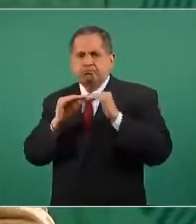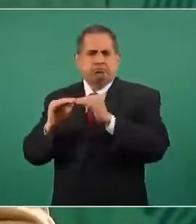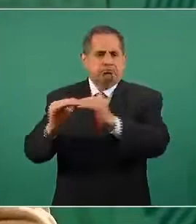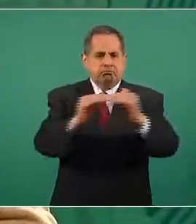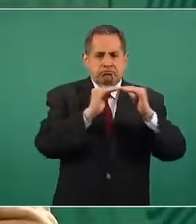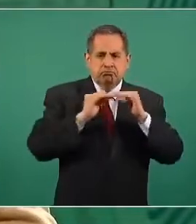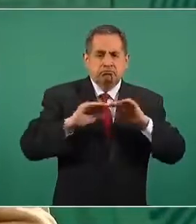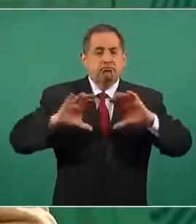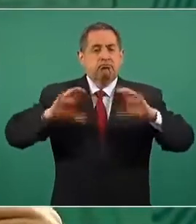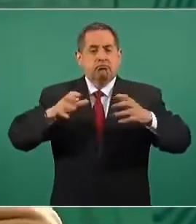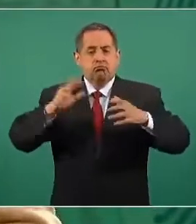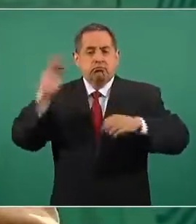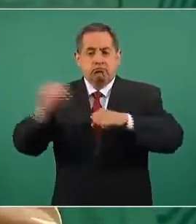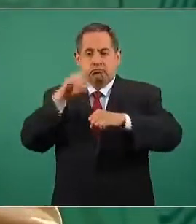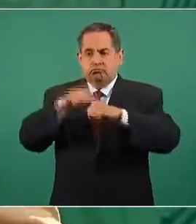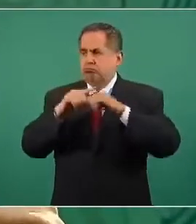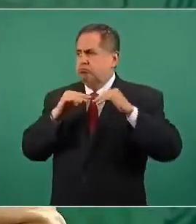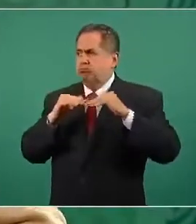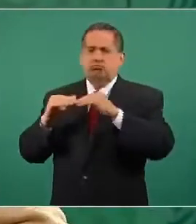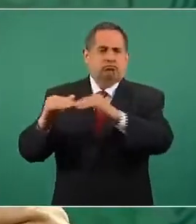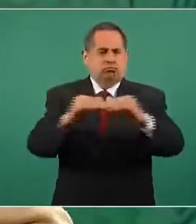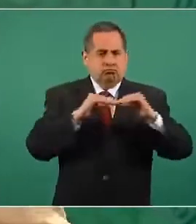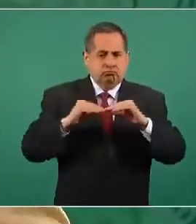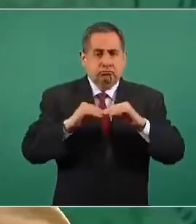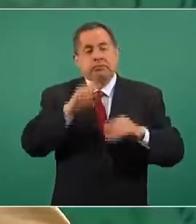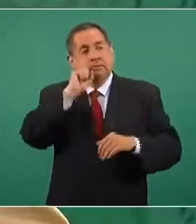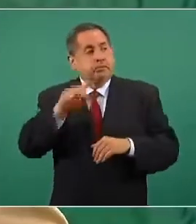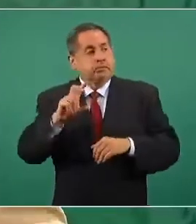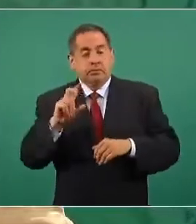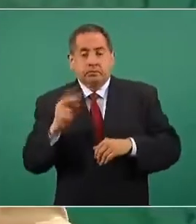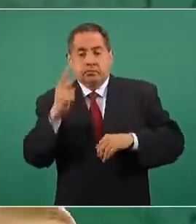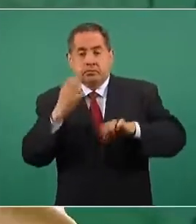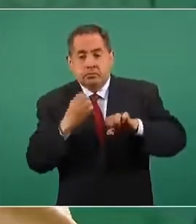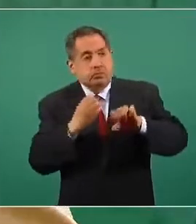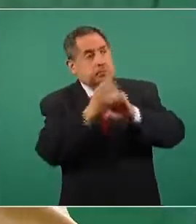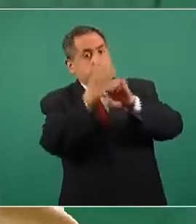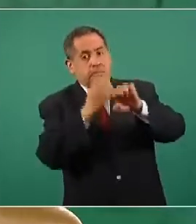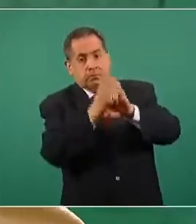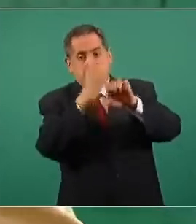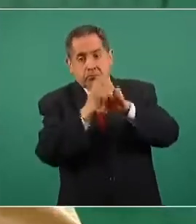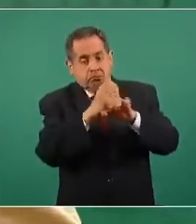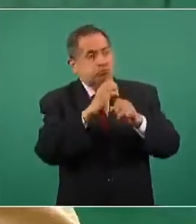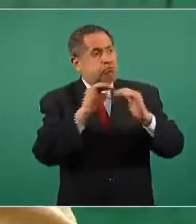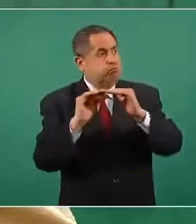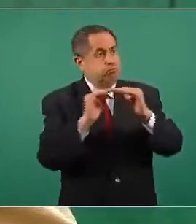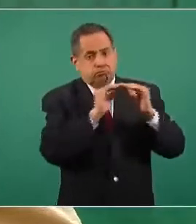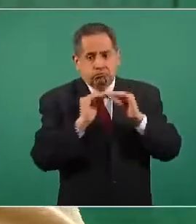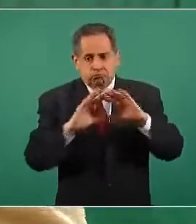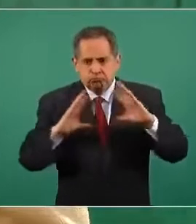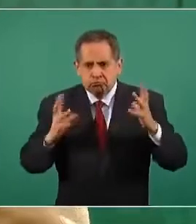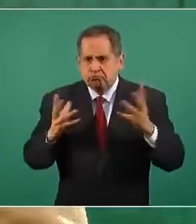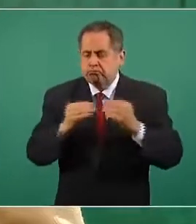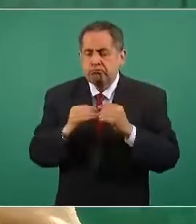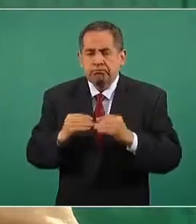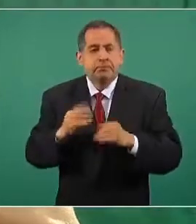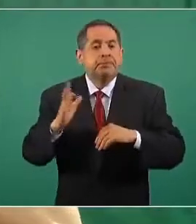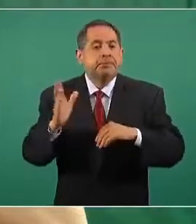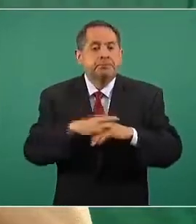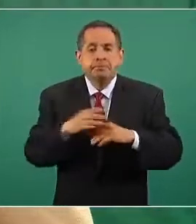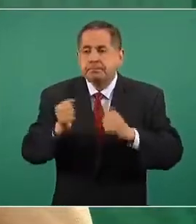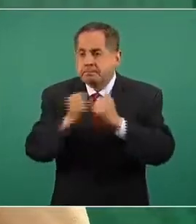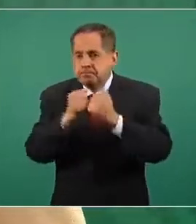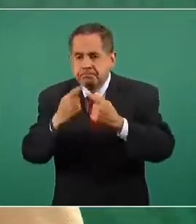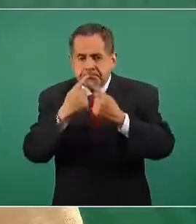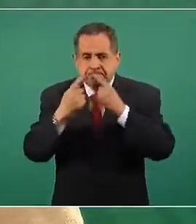del Congreso Federal y de los 32 congresos estatales. ¿Por qué? Porque se construyó